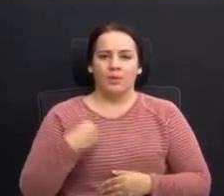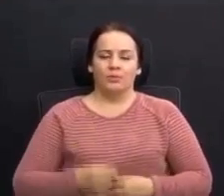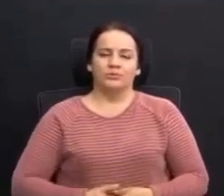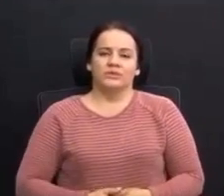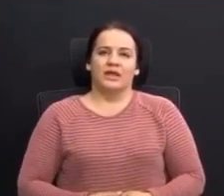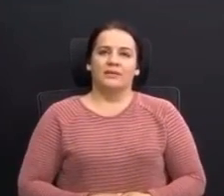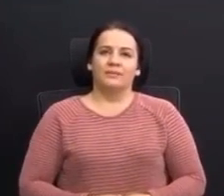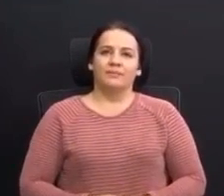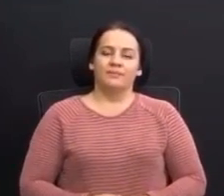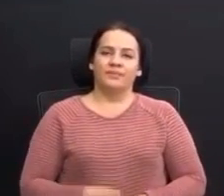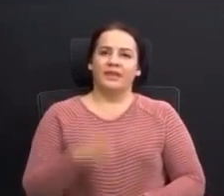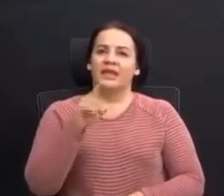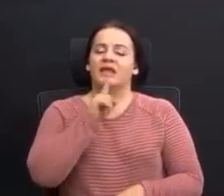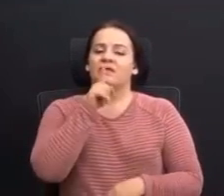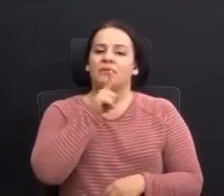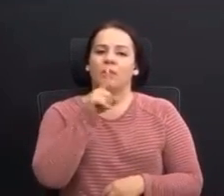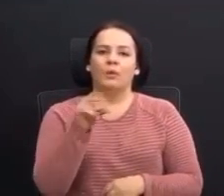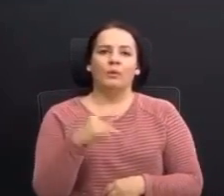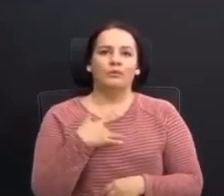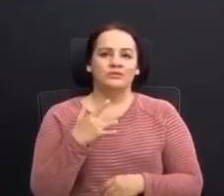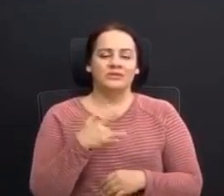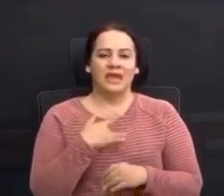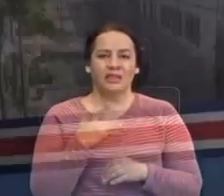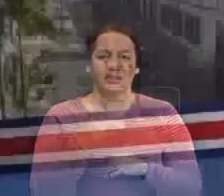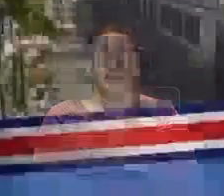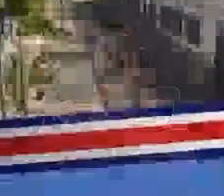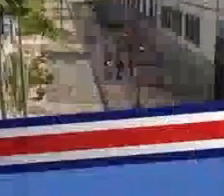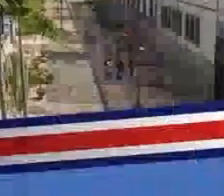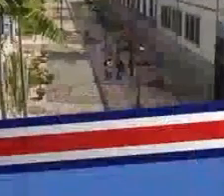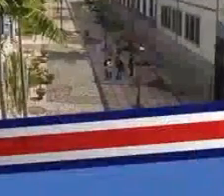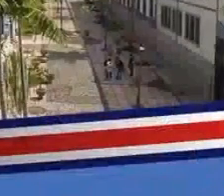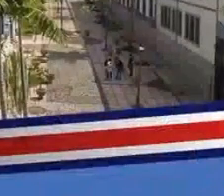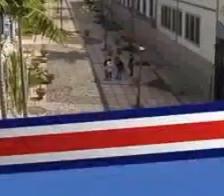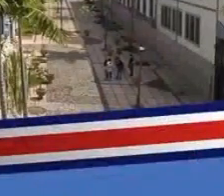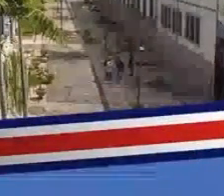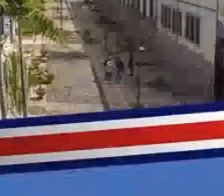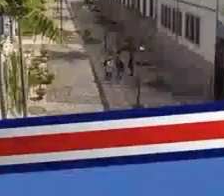reglamentario. Y en realidad yo no siento que no exista... No hay quórum. Ambiente. Corre.